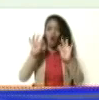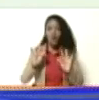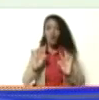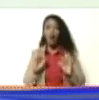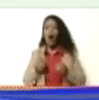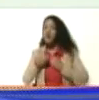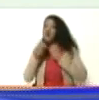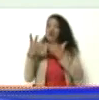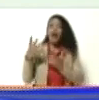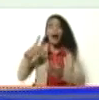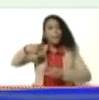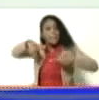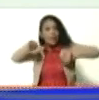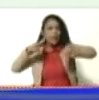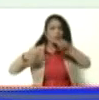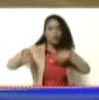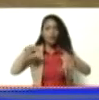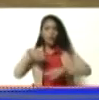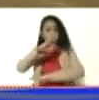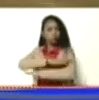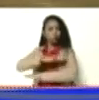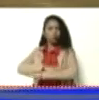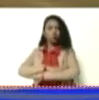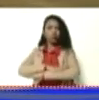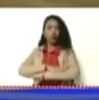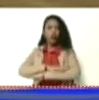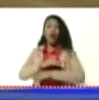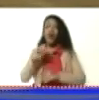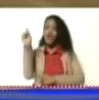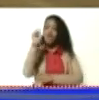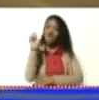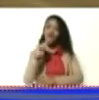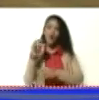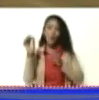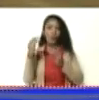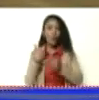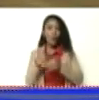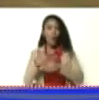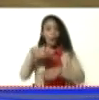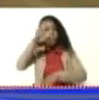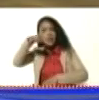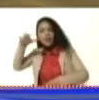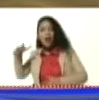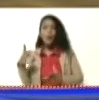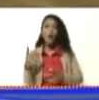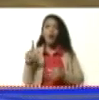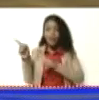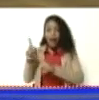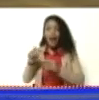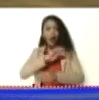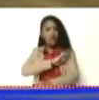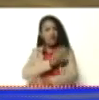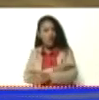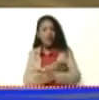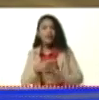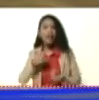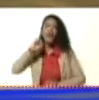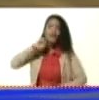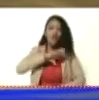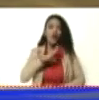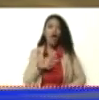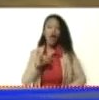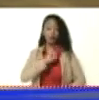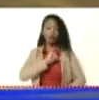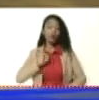en que bailamos, de la forma en que actuamos, de la forma en que pintamos. De ahí viene la fuerza histórica. La identidad